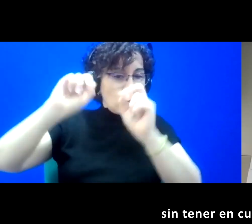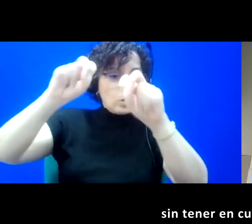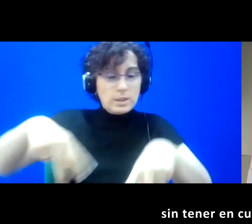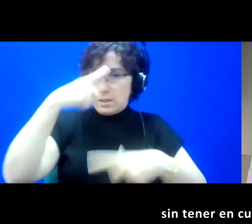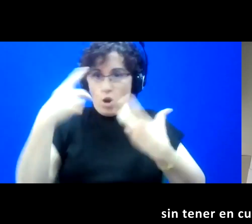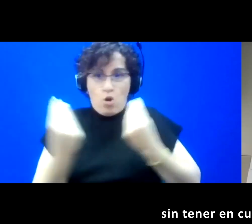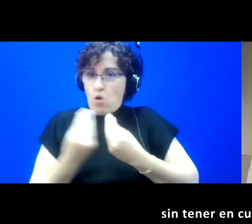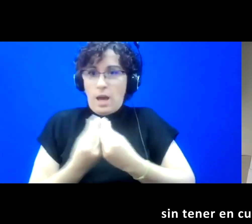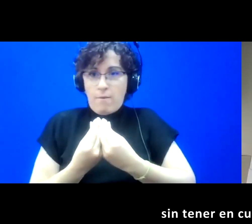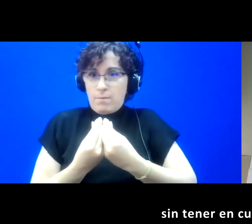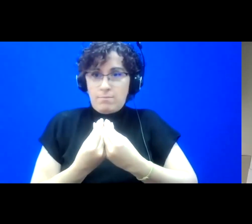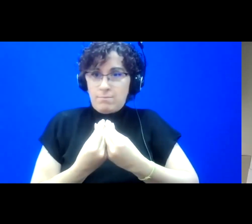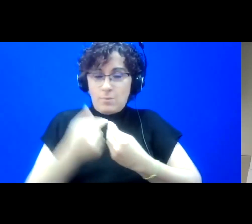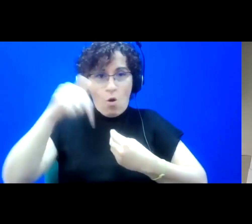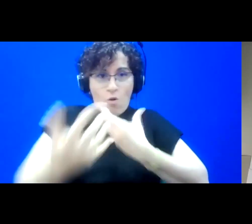signos.